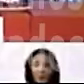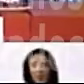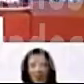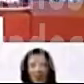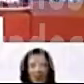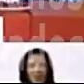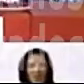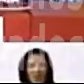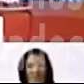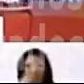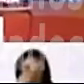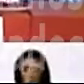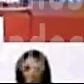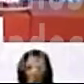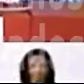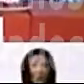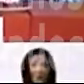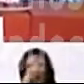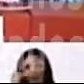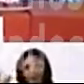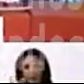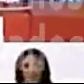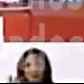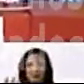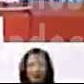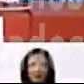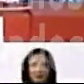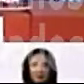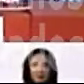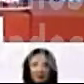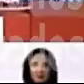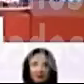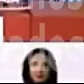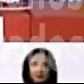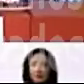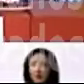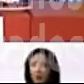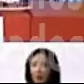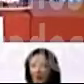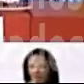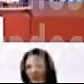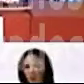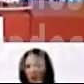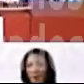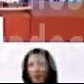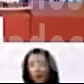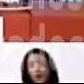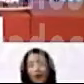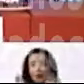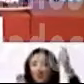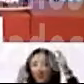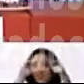vestido. ¿Por qué? Porque era pobre. ¿Por qué? Parecía chavista.